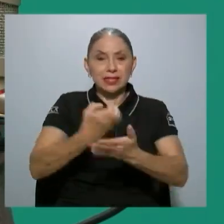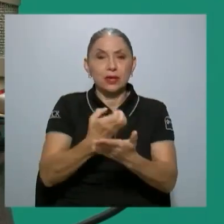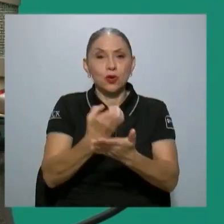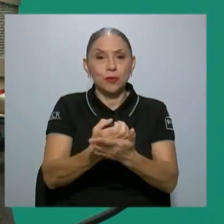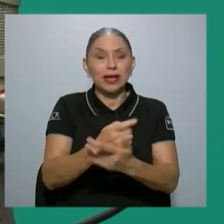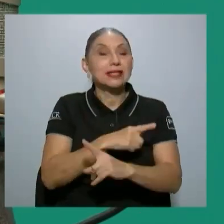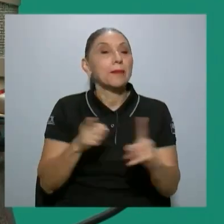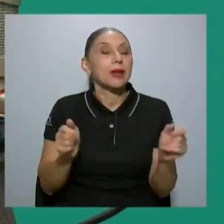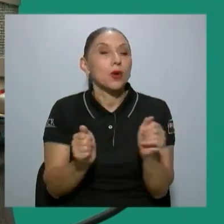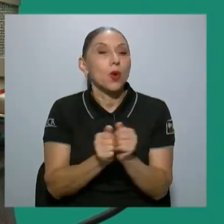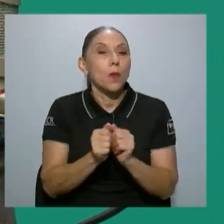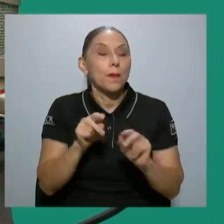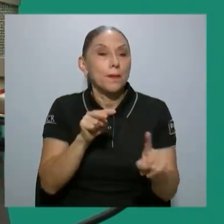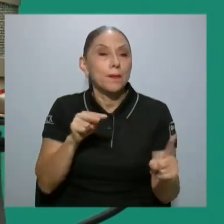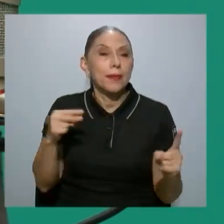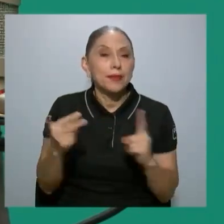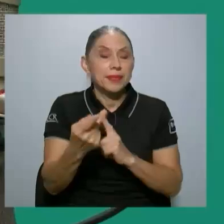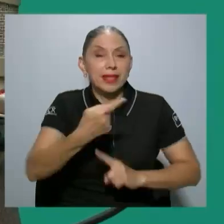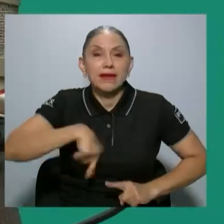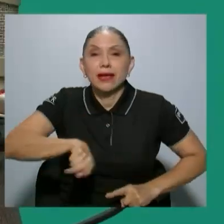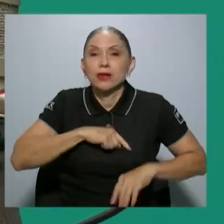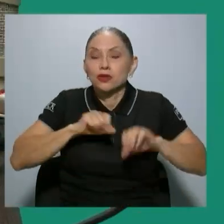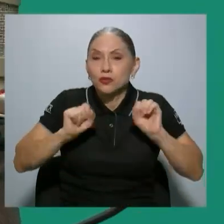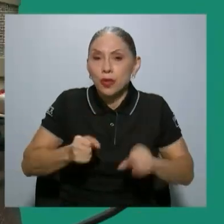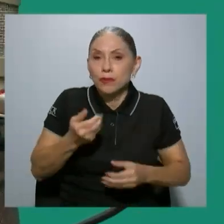perspectiva donde podemos contribuir